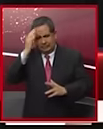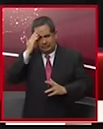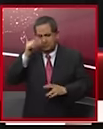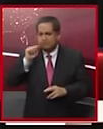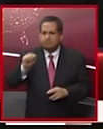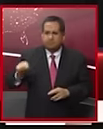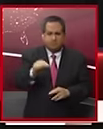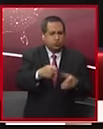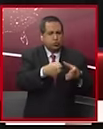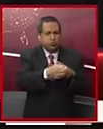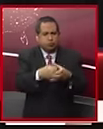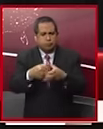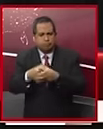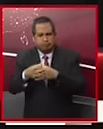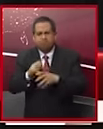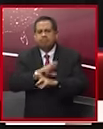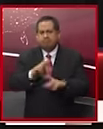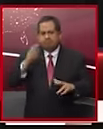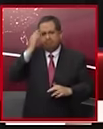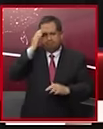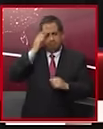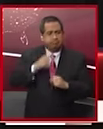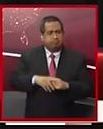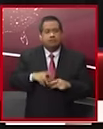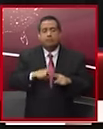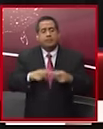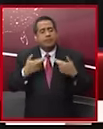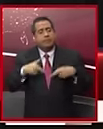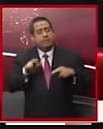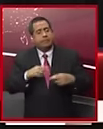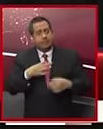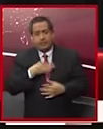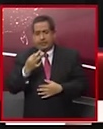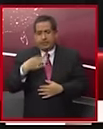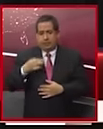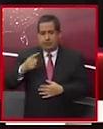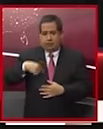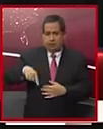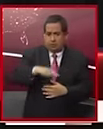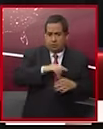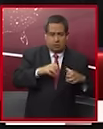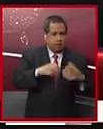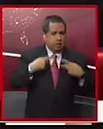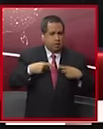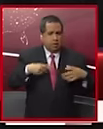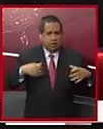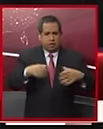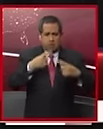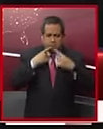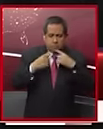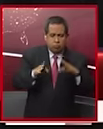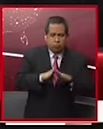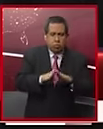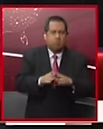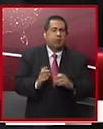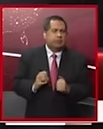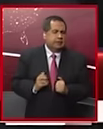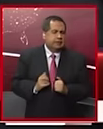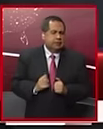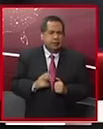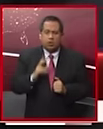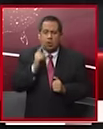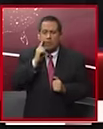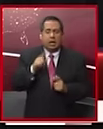fuerzas minoritarias, la representación que le dio la gente a todas las formaciones políticas y no